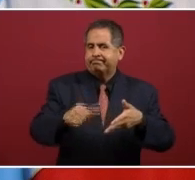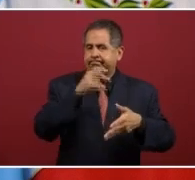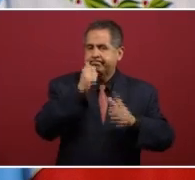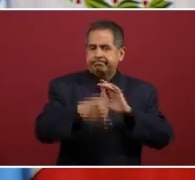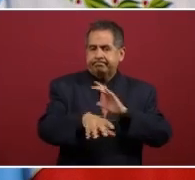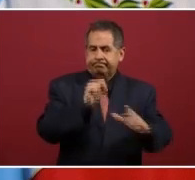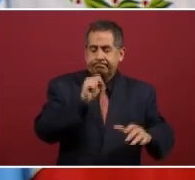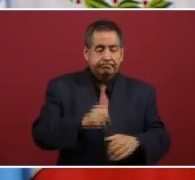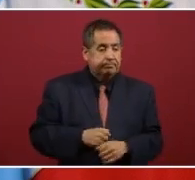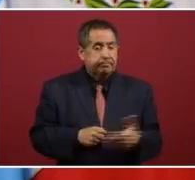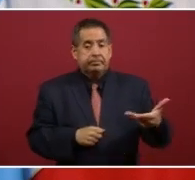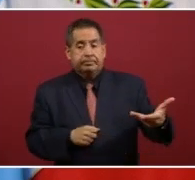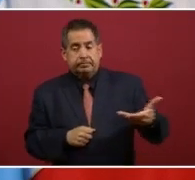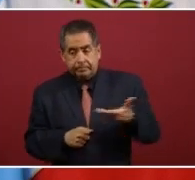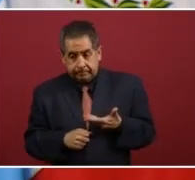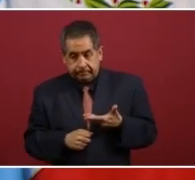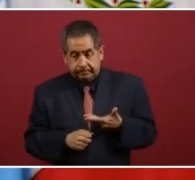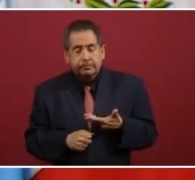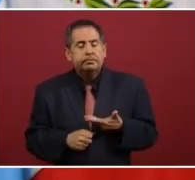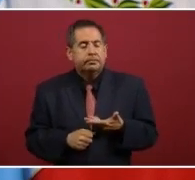Me hicieron una solicitud